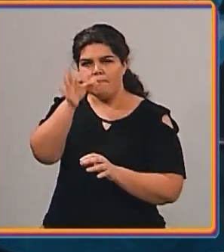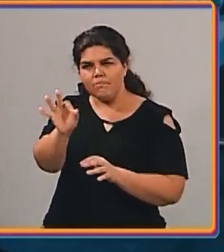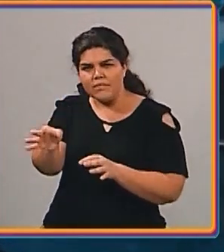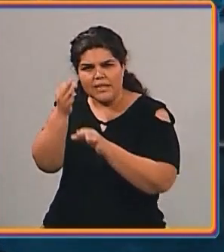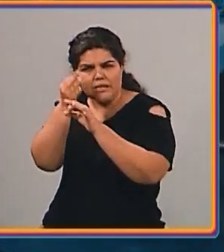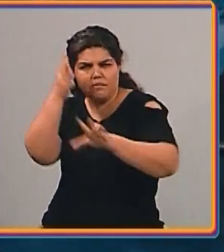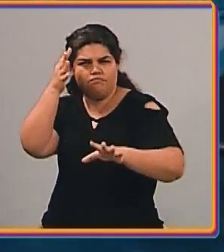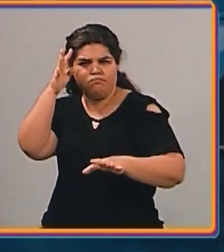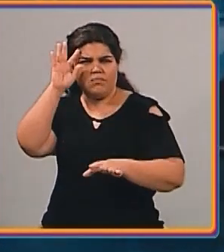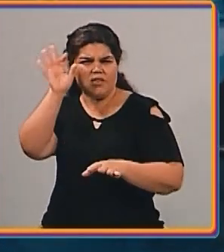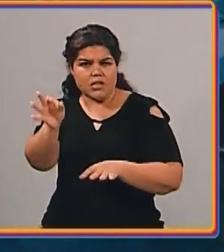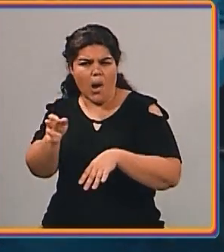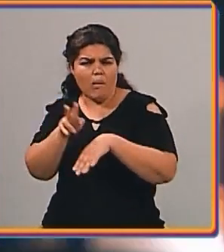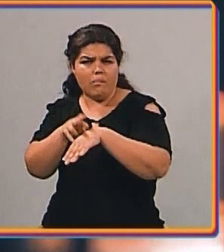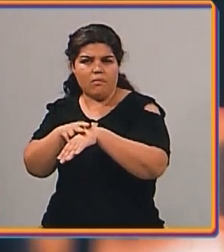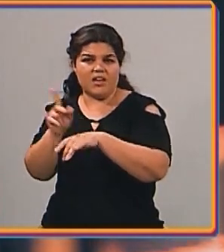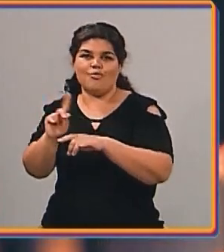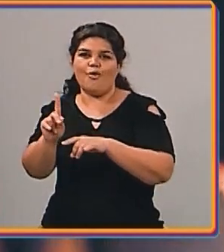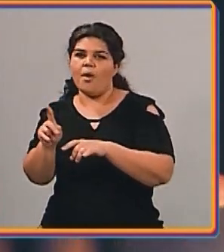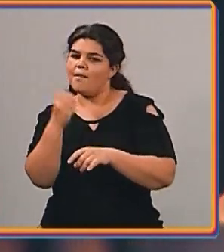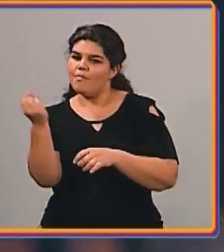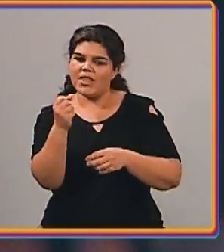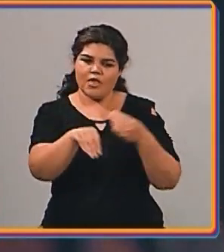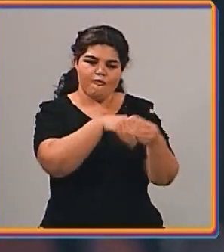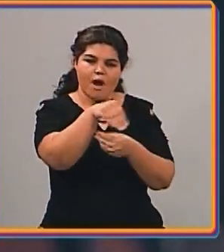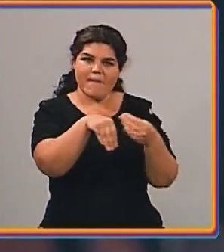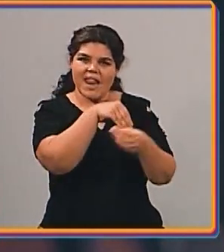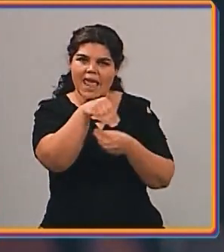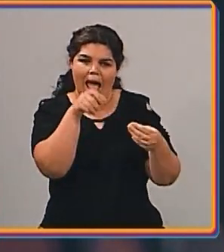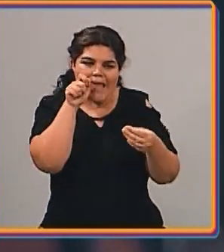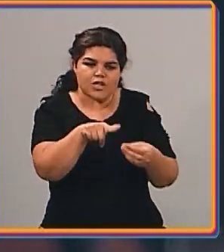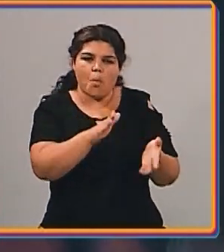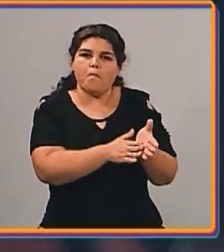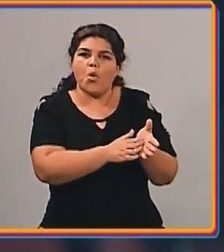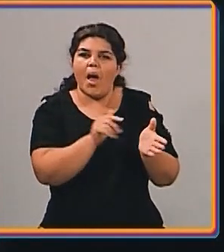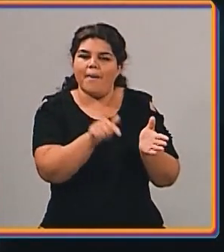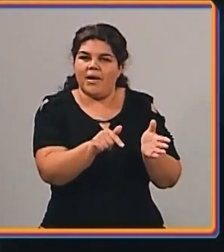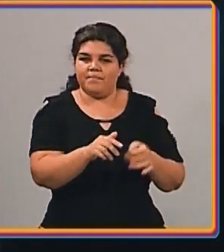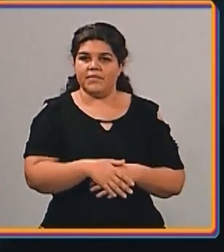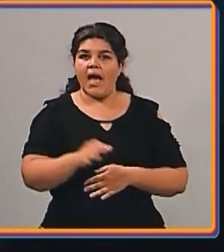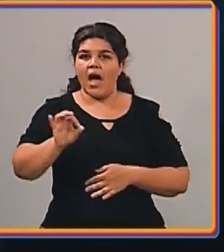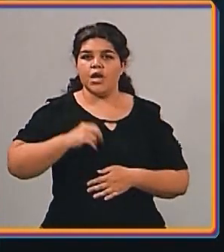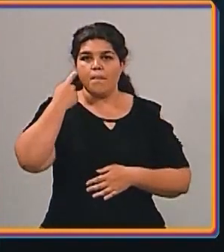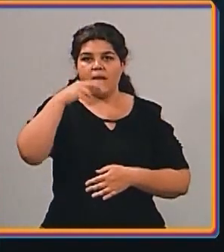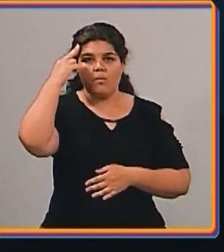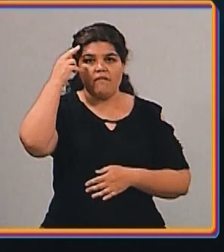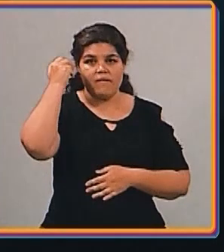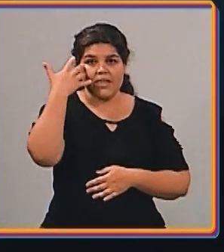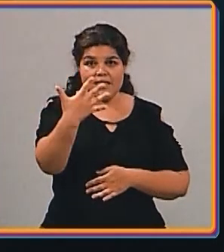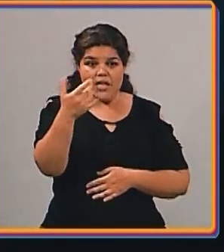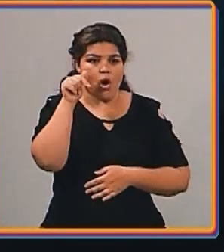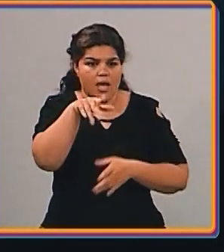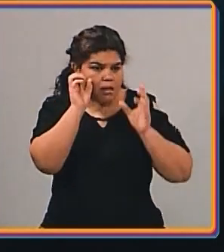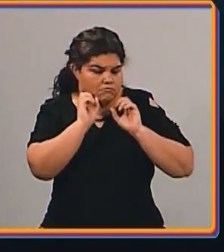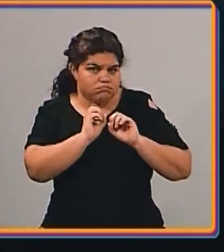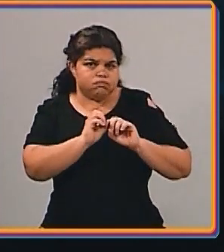más exclusivo, su familia. El juego de Klaus vio la luz en 1995 y fue inmediatamente un boom de